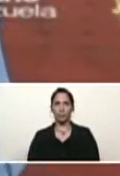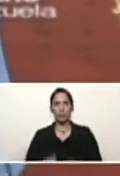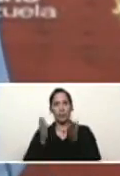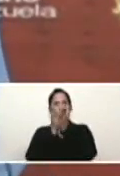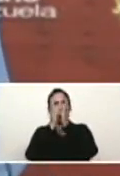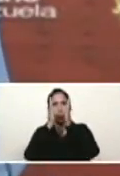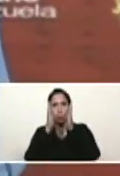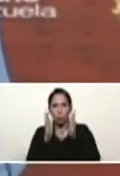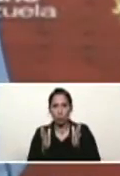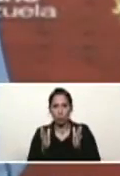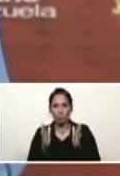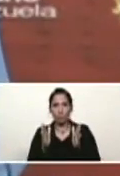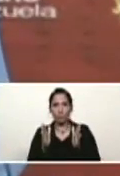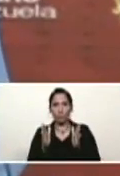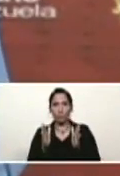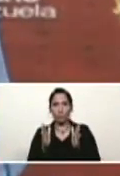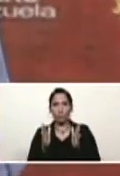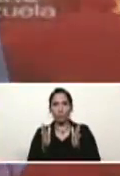estudiando,